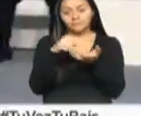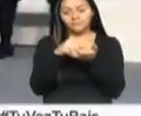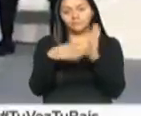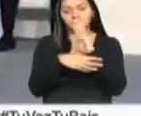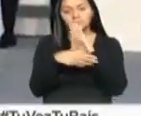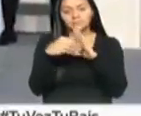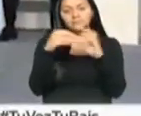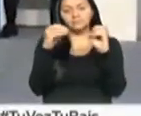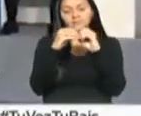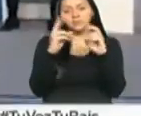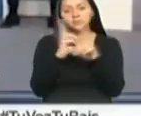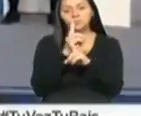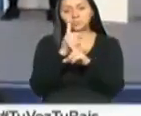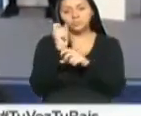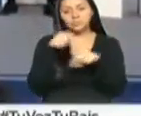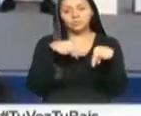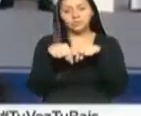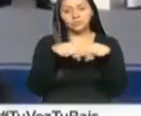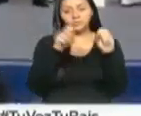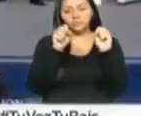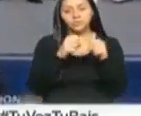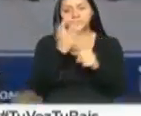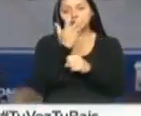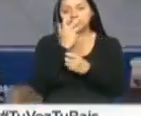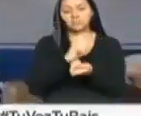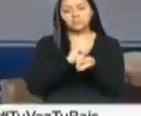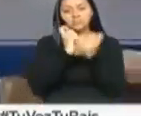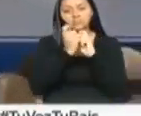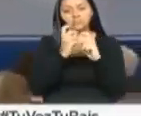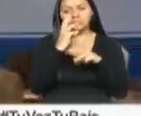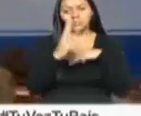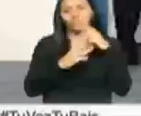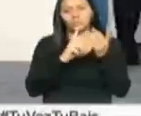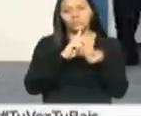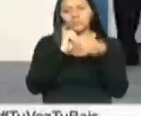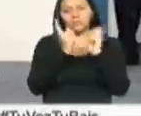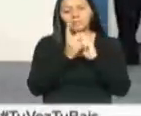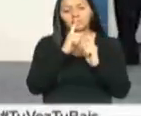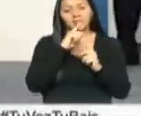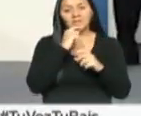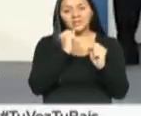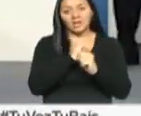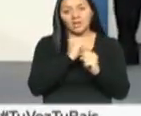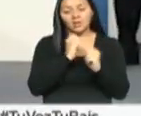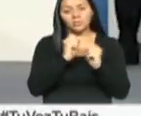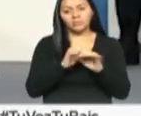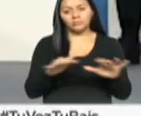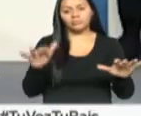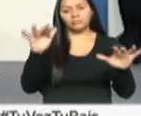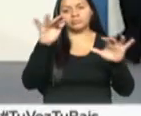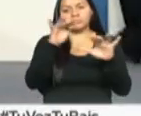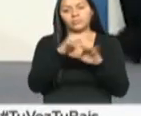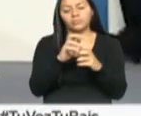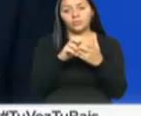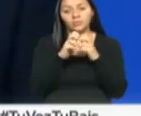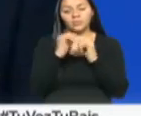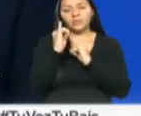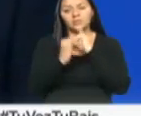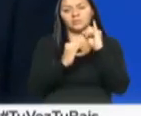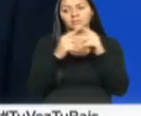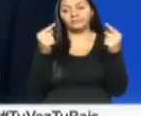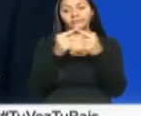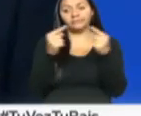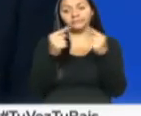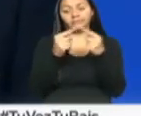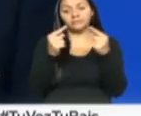sus rutas de transporte facilitadas por el calentamiento global han convertido el Ártico en escenario de tensiones internacionales. Aunque